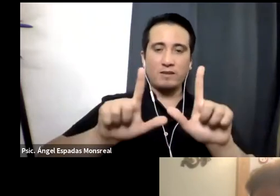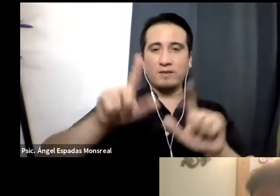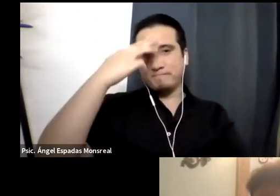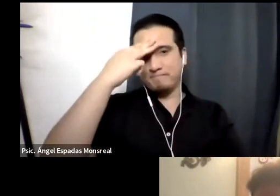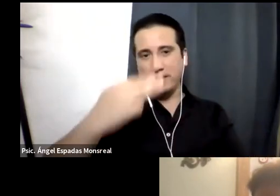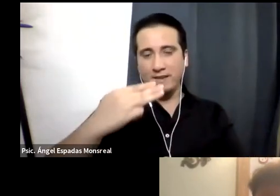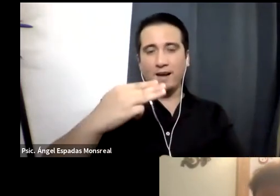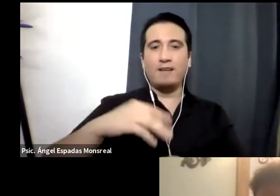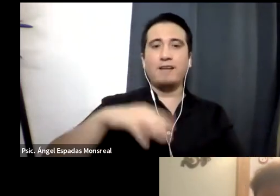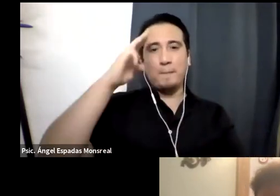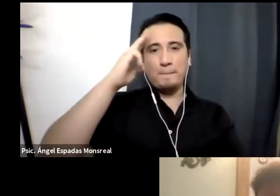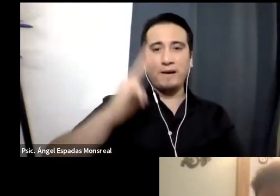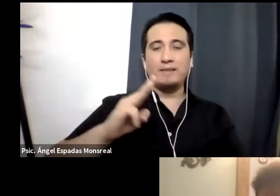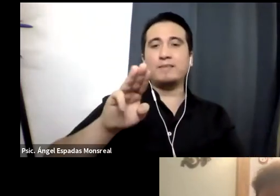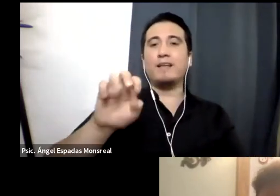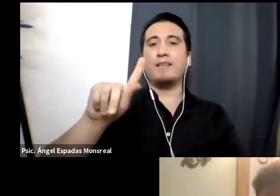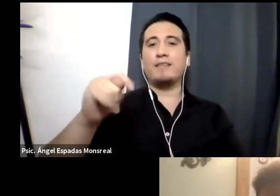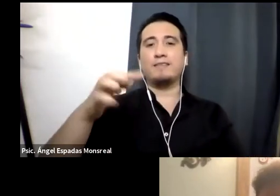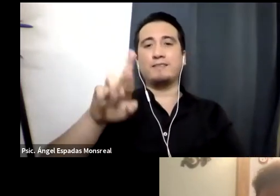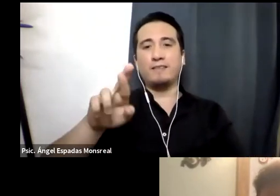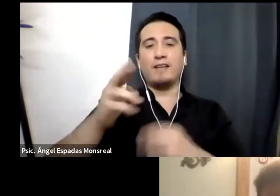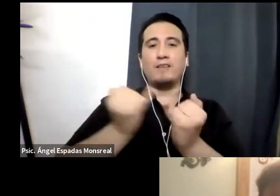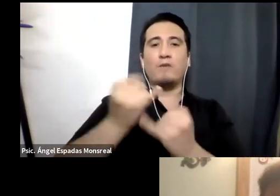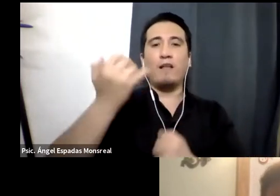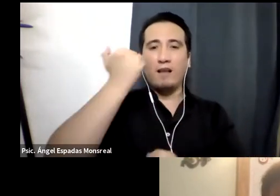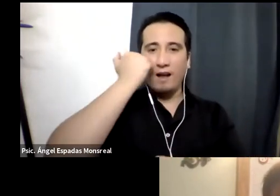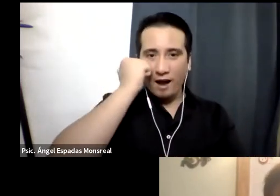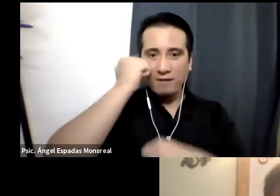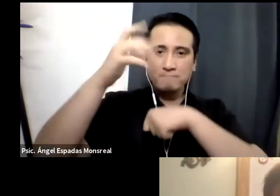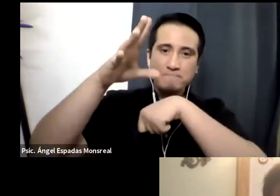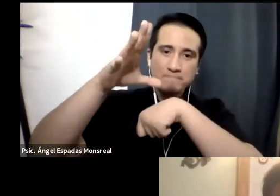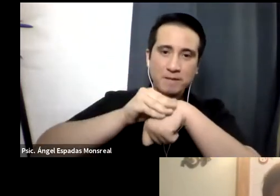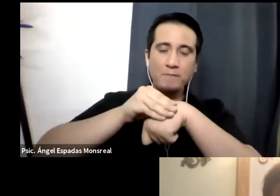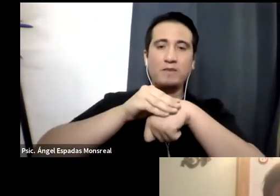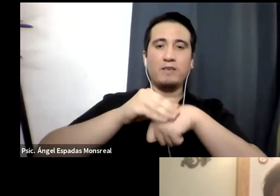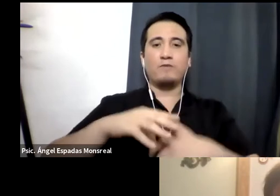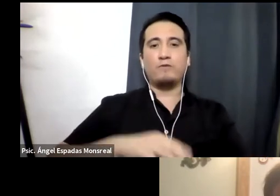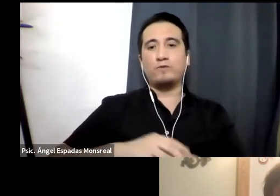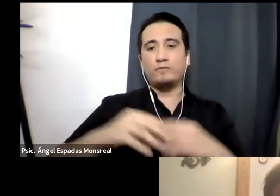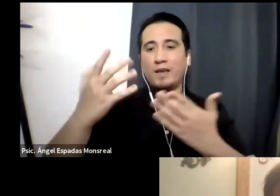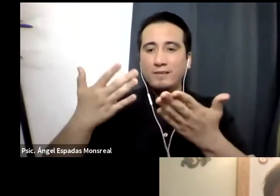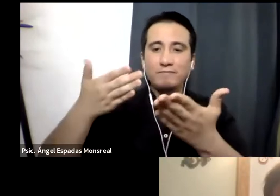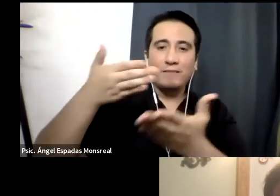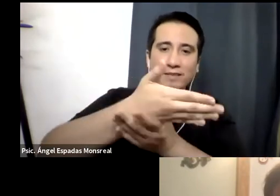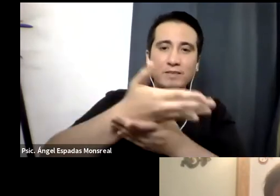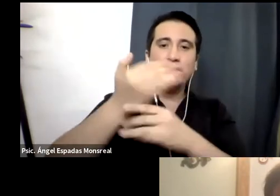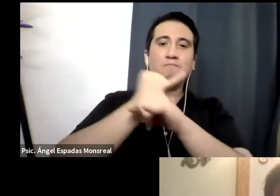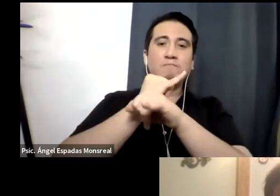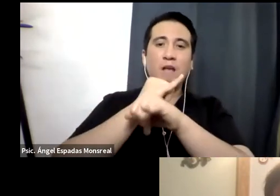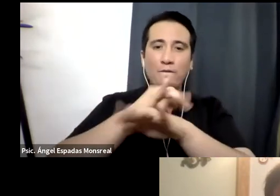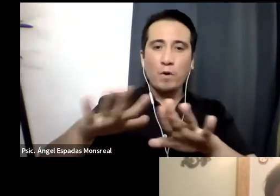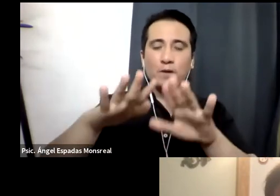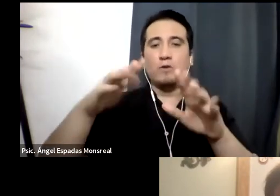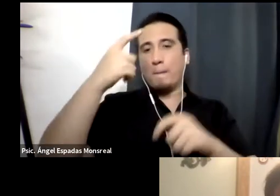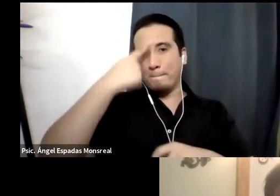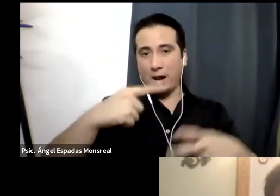mexicana, a la maestra Esther Torres, a Ángel Espadas, por permitirnos hacer accesible la información a las